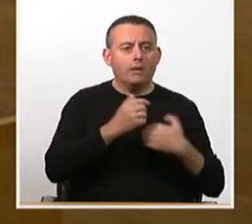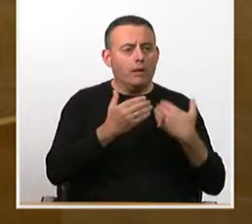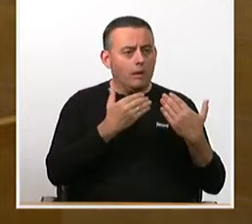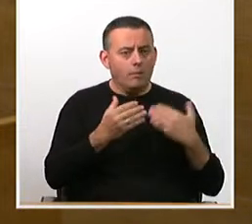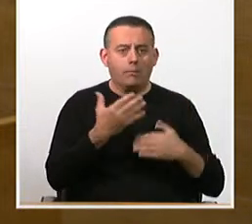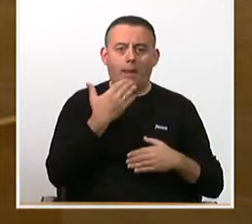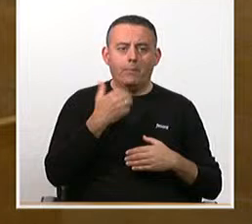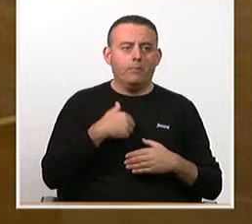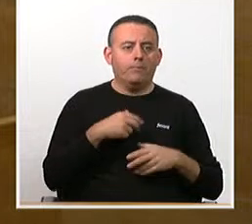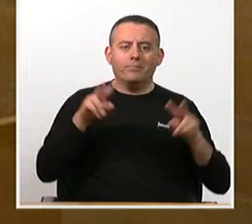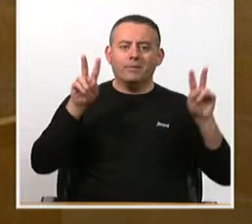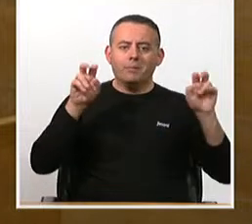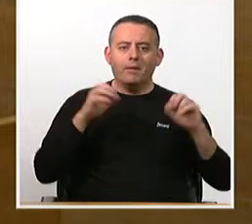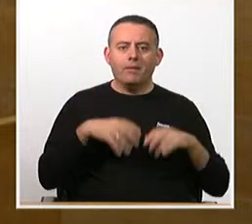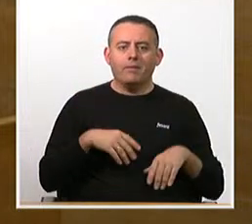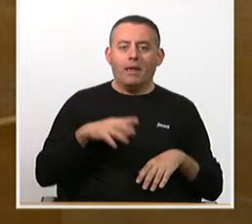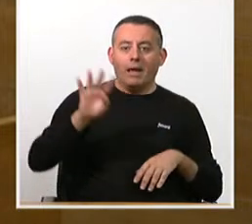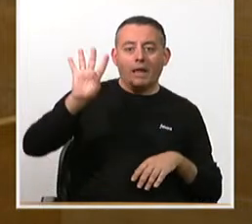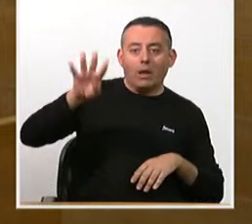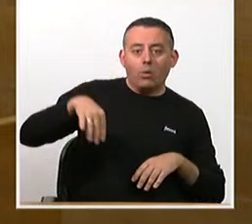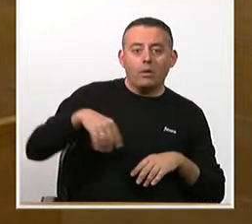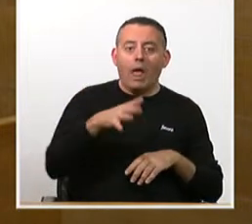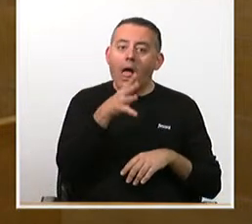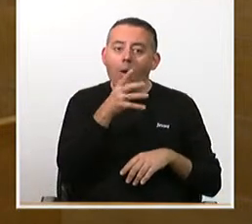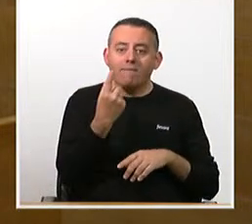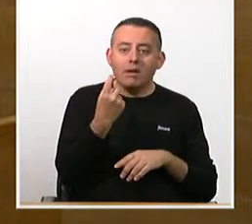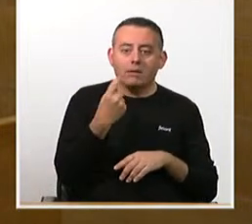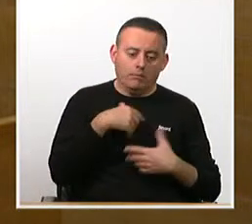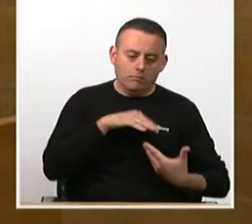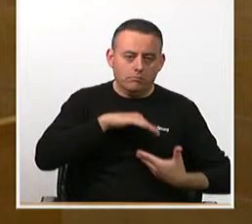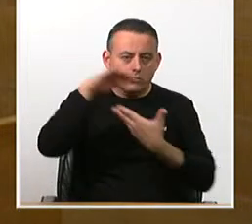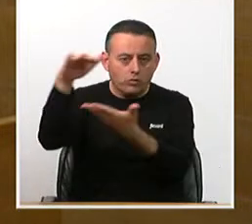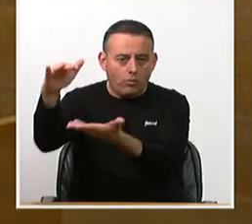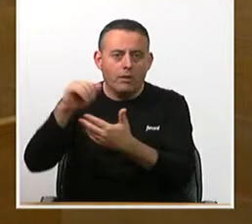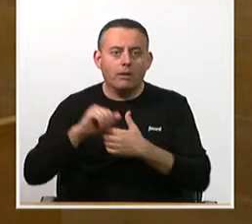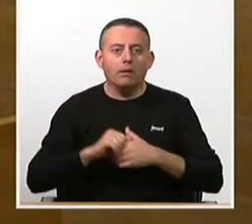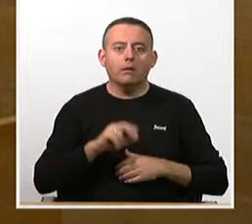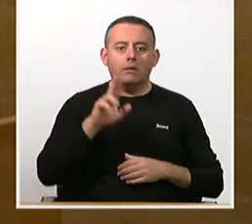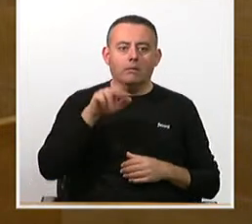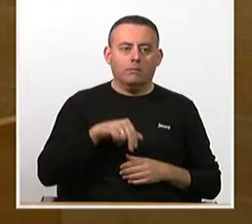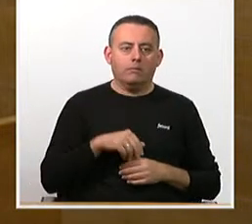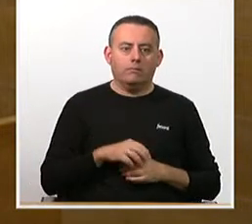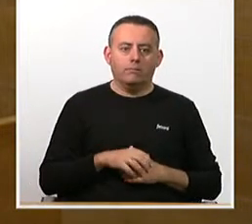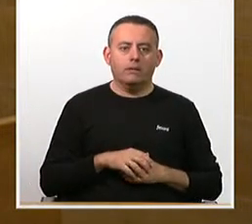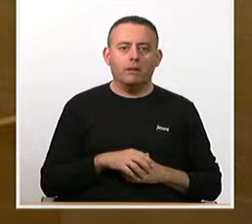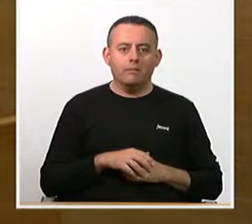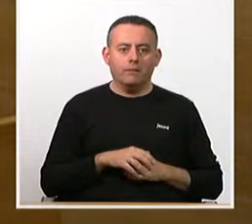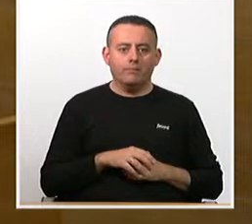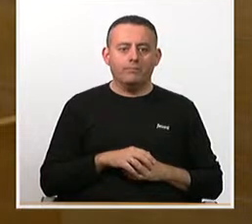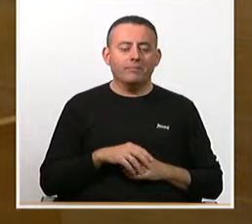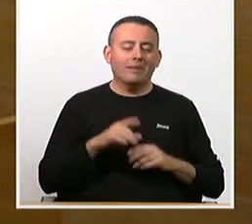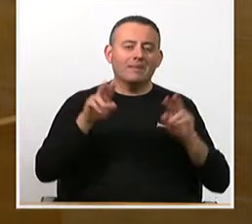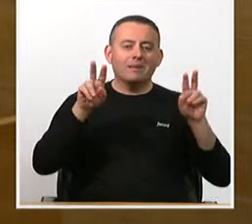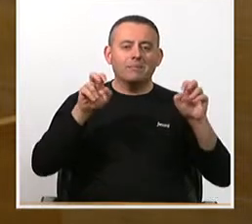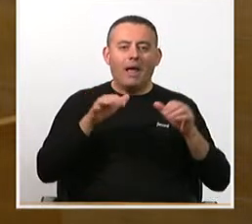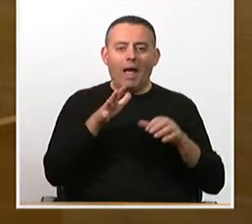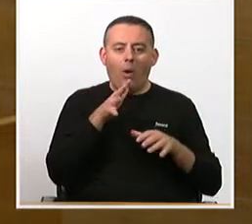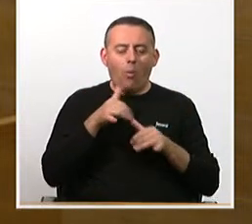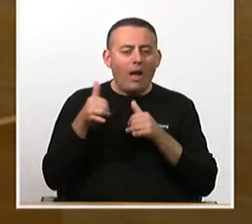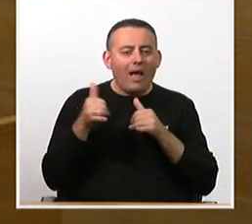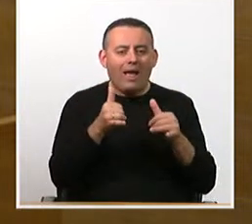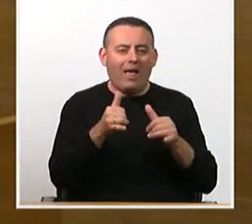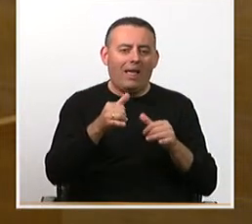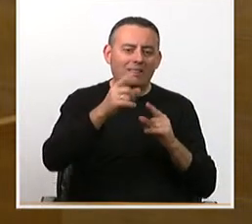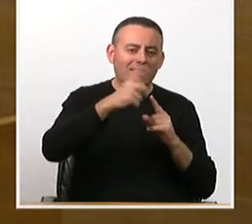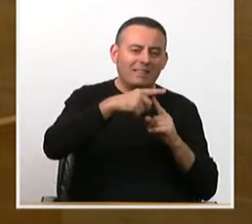Cataluña como la de hacer un grupo de trabajo con la ministra Rivera por el tras tajos segura como para ampliar el puerto de valencia creo que no